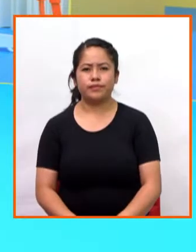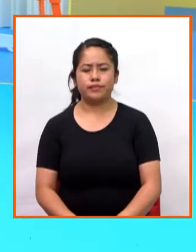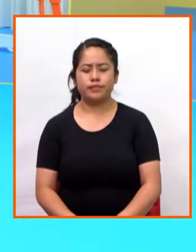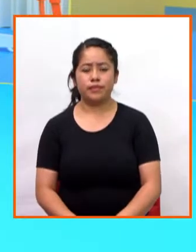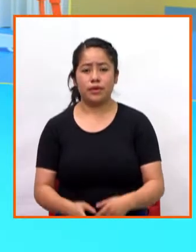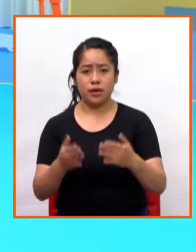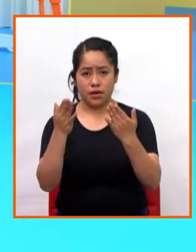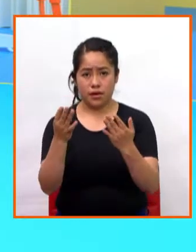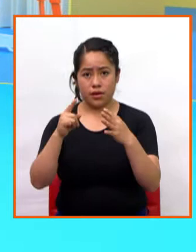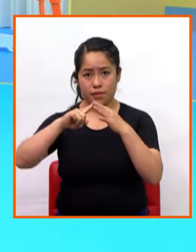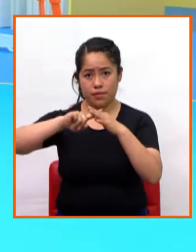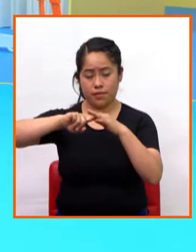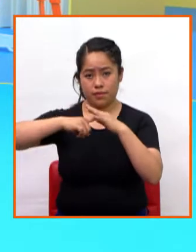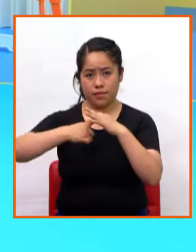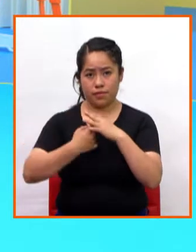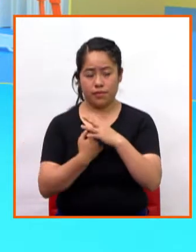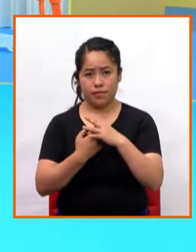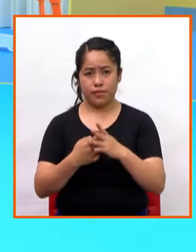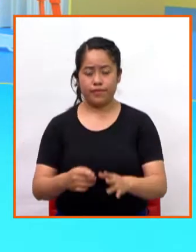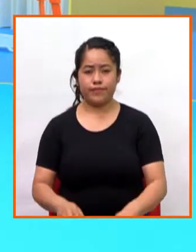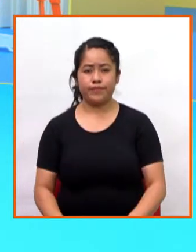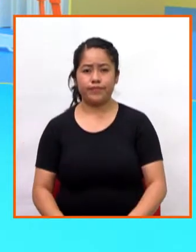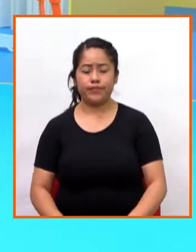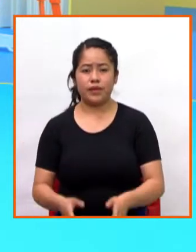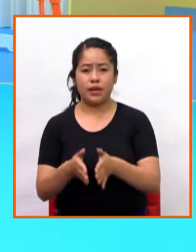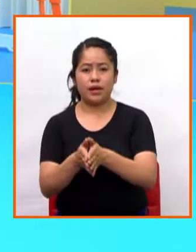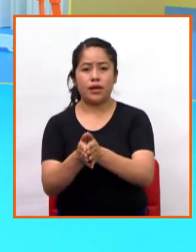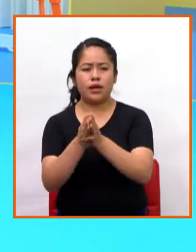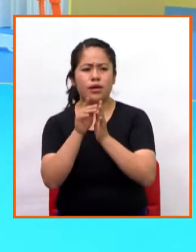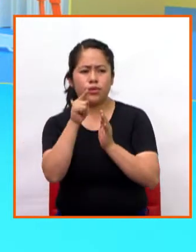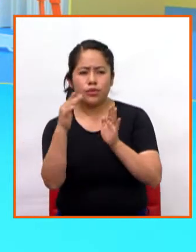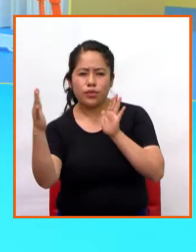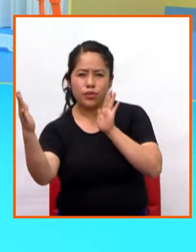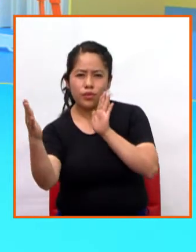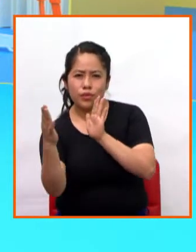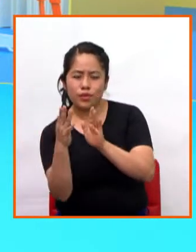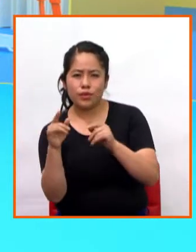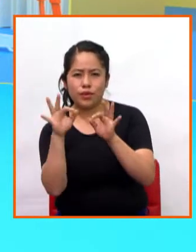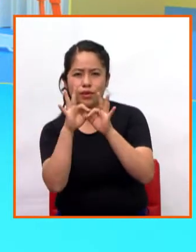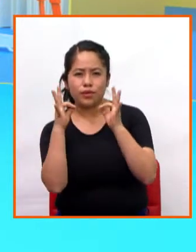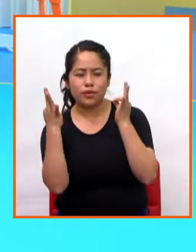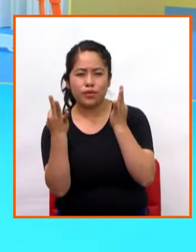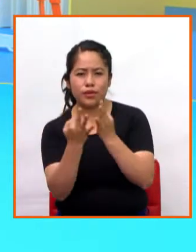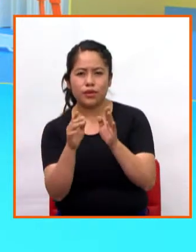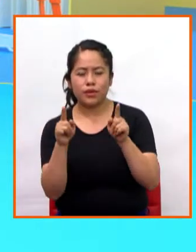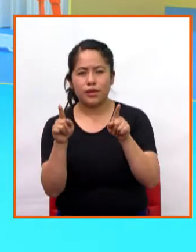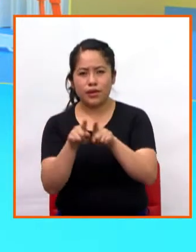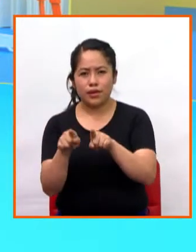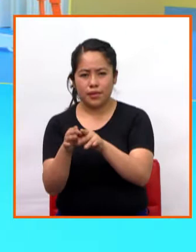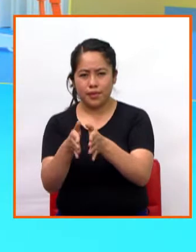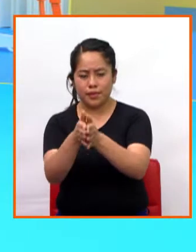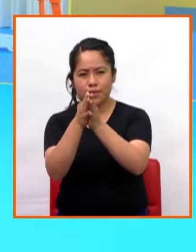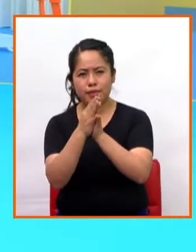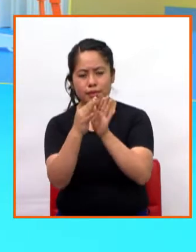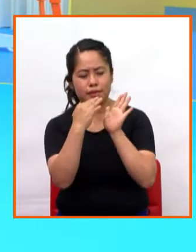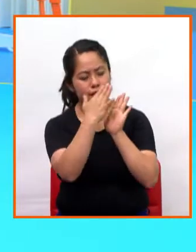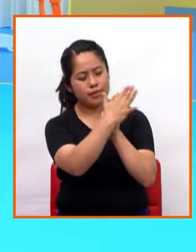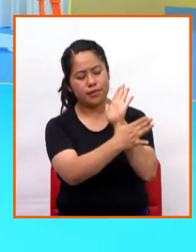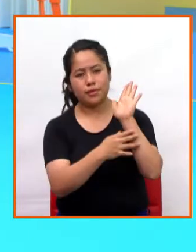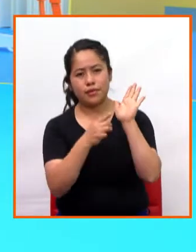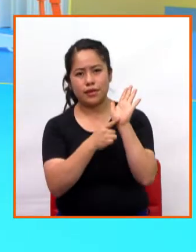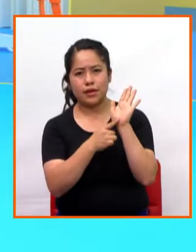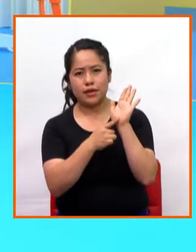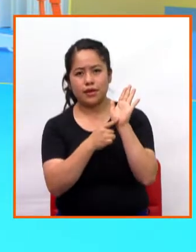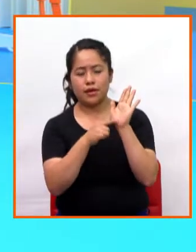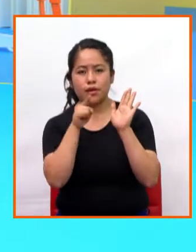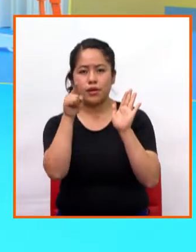Para iniciar te voy a pedir que te acerques a alguien de tu entorno y le pidas la palma de su mano. Una vez que te la dé, pídele